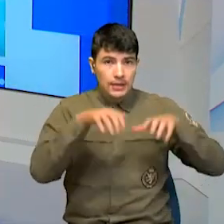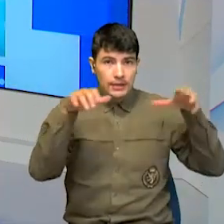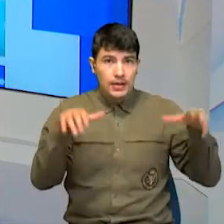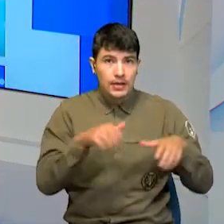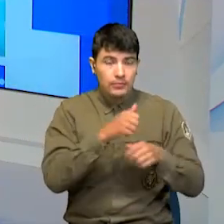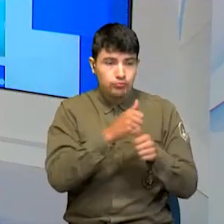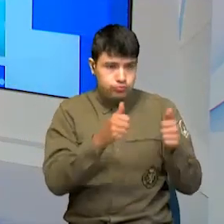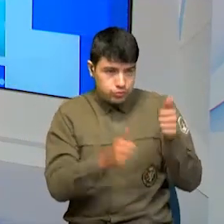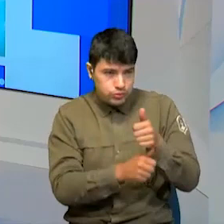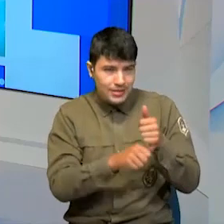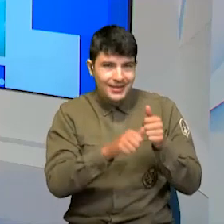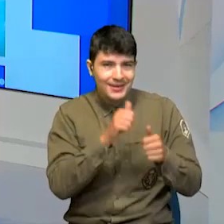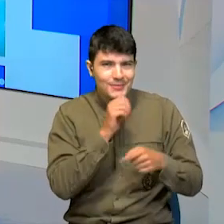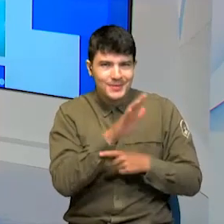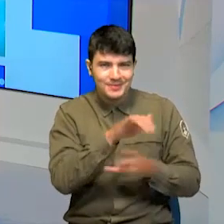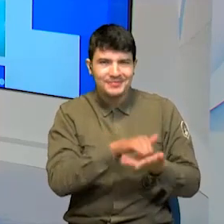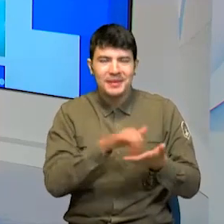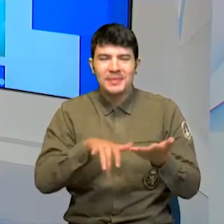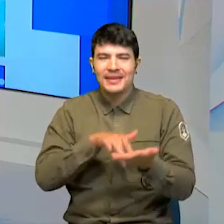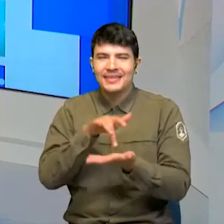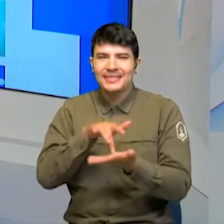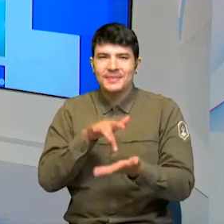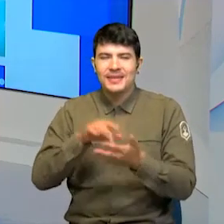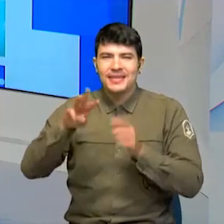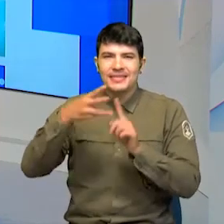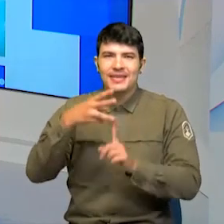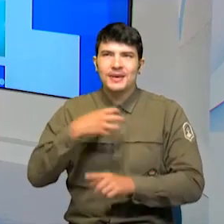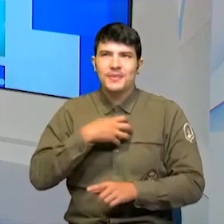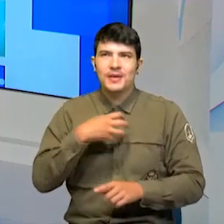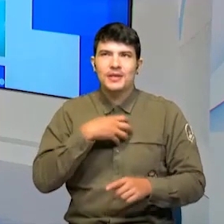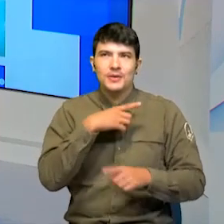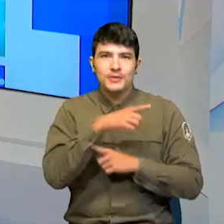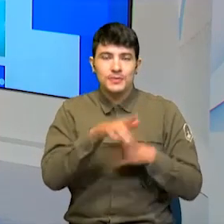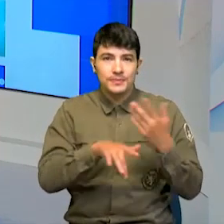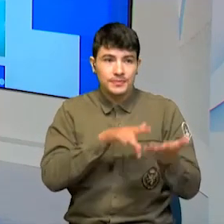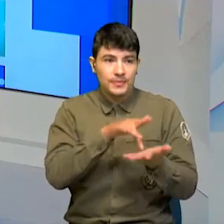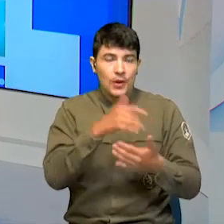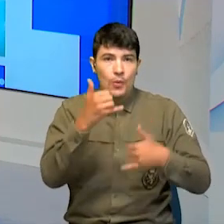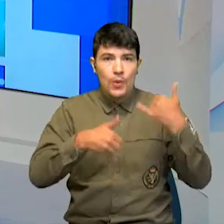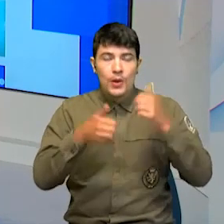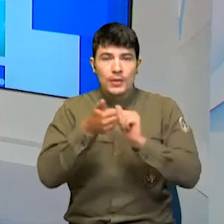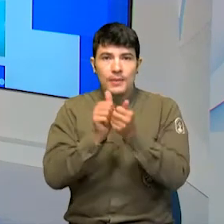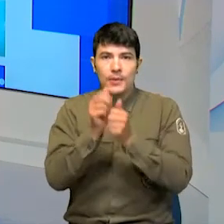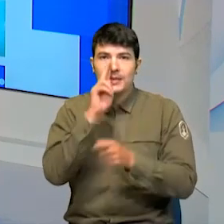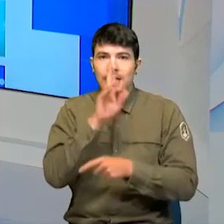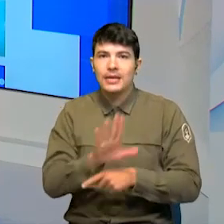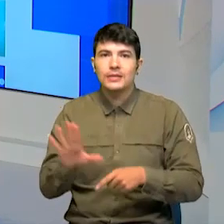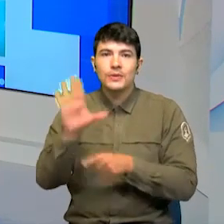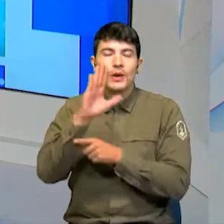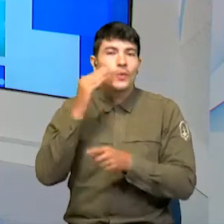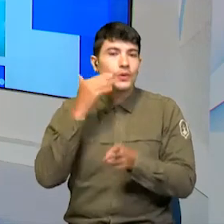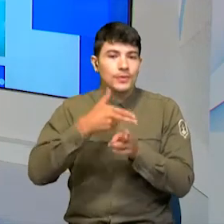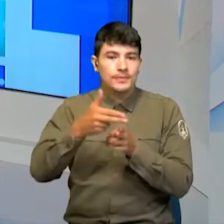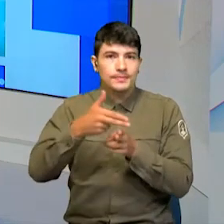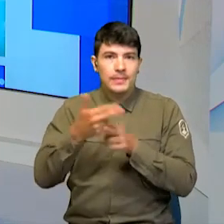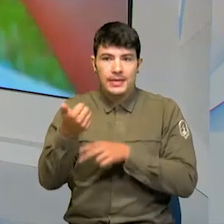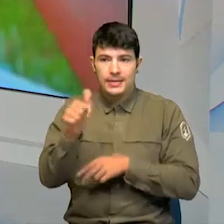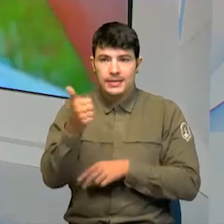Subacuáticas estará participando del tercer torneo clasificatorio rumbo a Juegos Deportivos Nacionales a partir del próximo 10 de